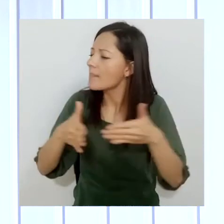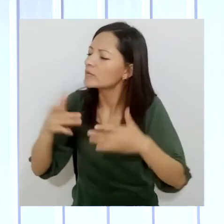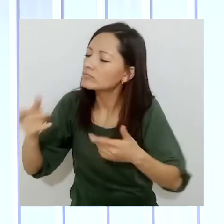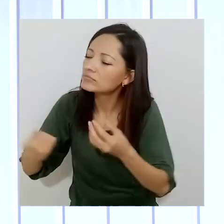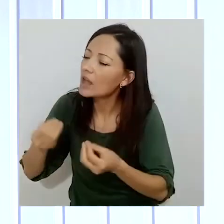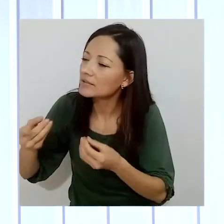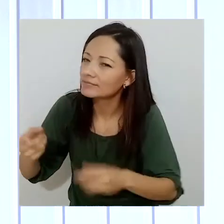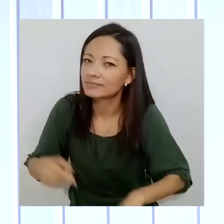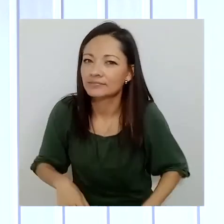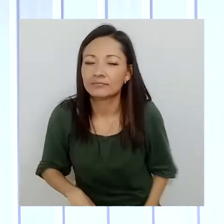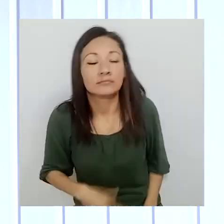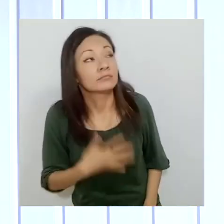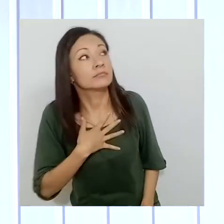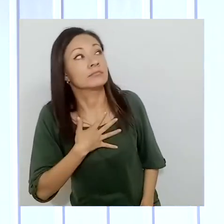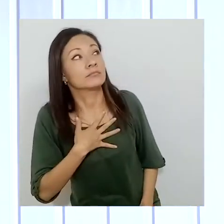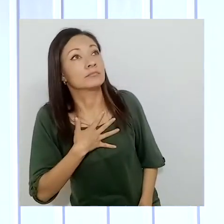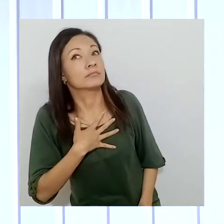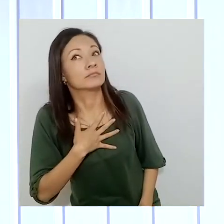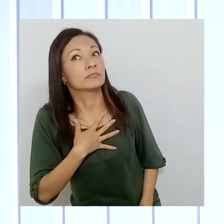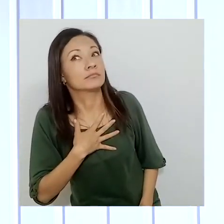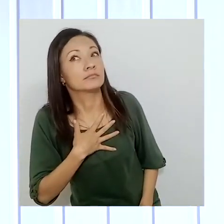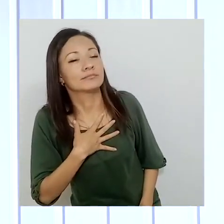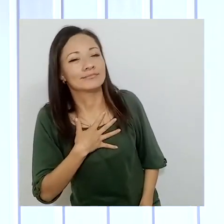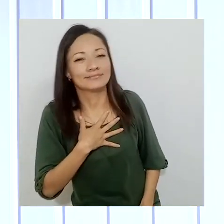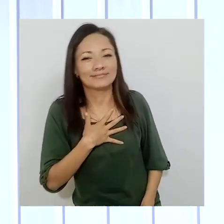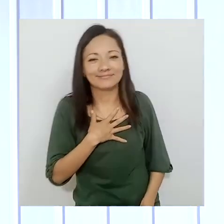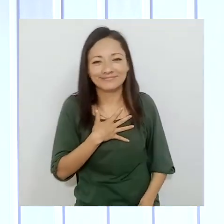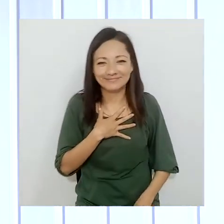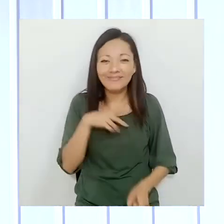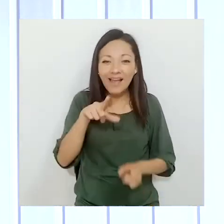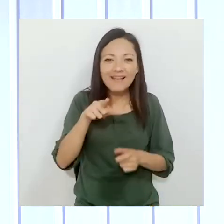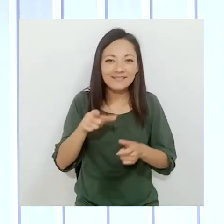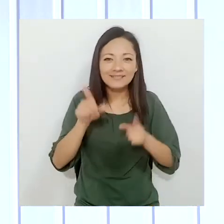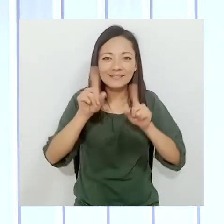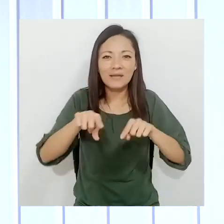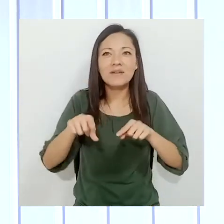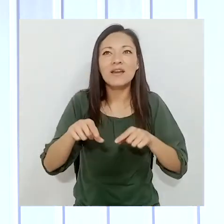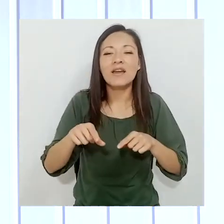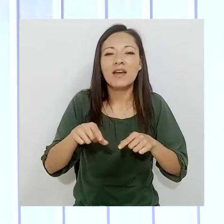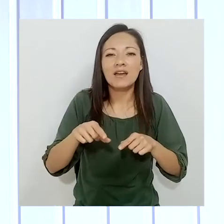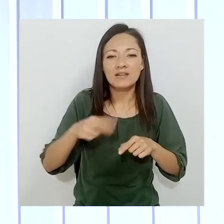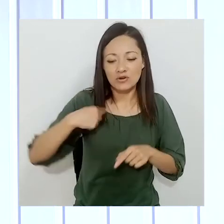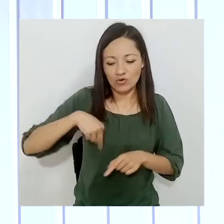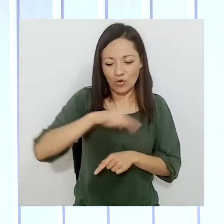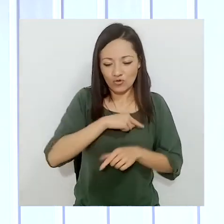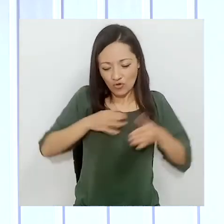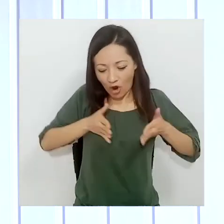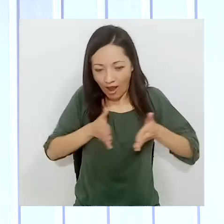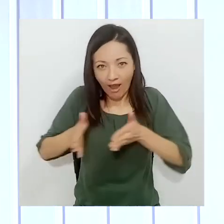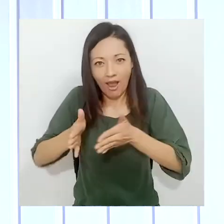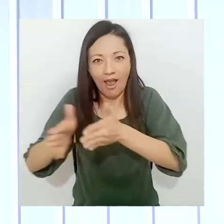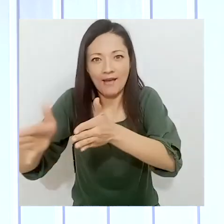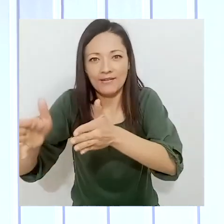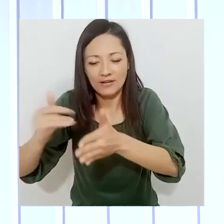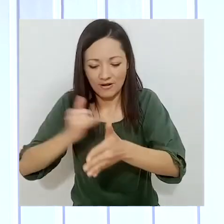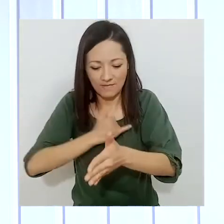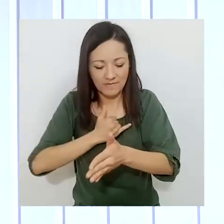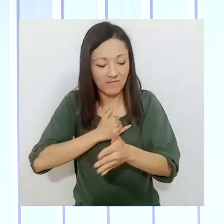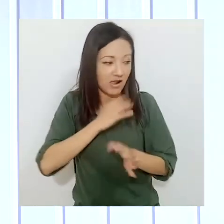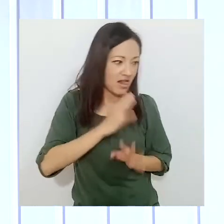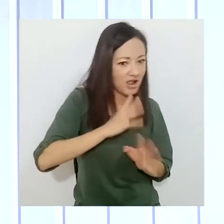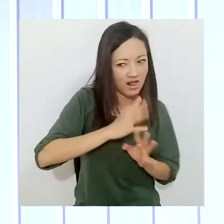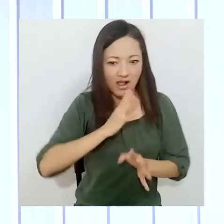a nosotros mismos irnos interpelando. Y en el camino se va descubriendo nuestro corazón. Eso es lo